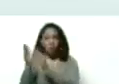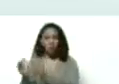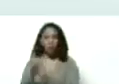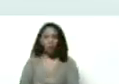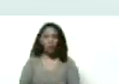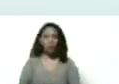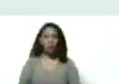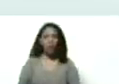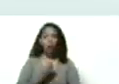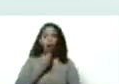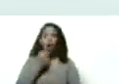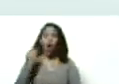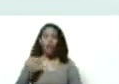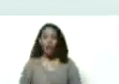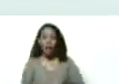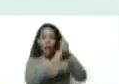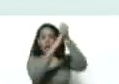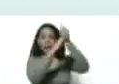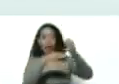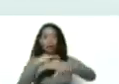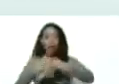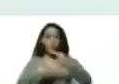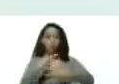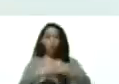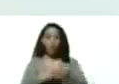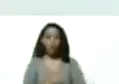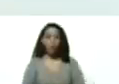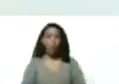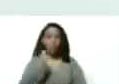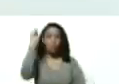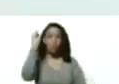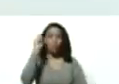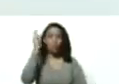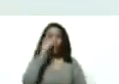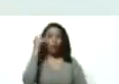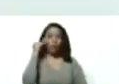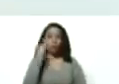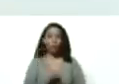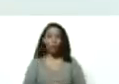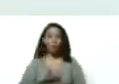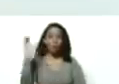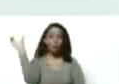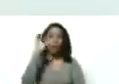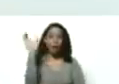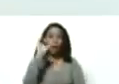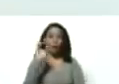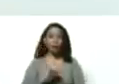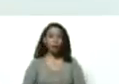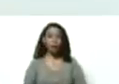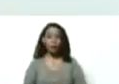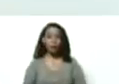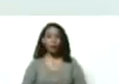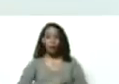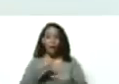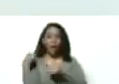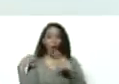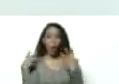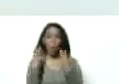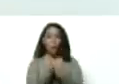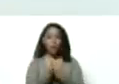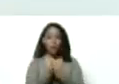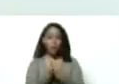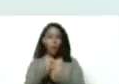joven líder revolucionario, diputado de Caracas, el compañero